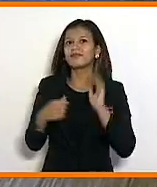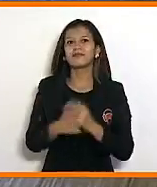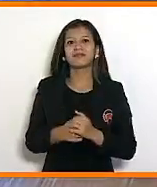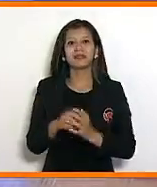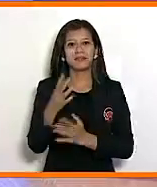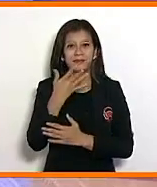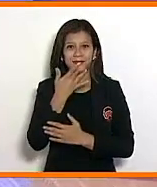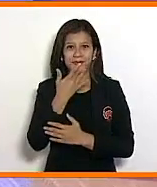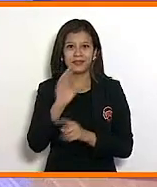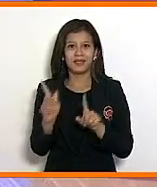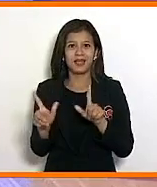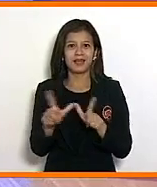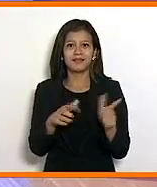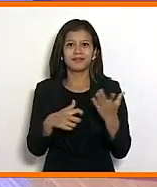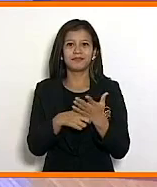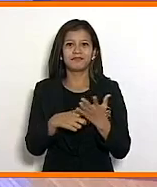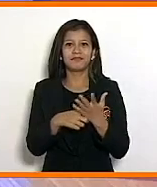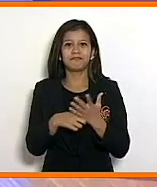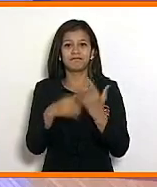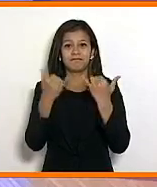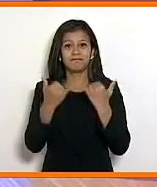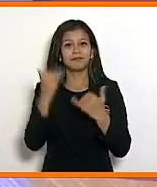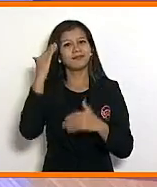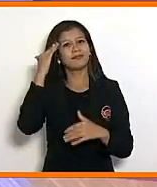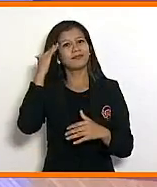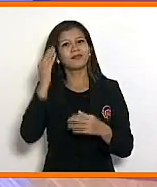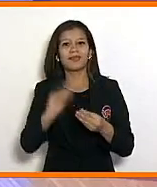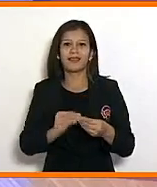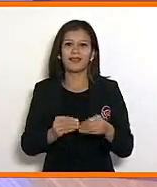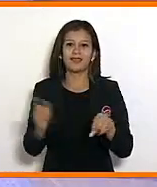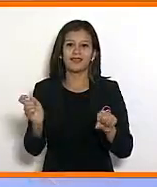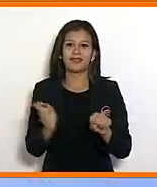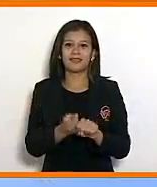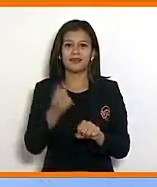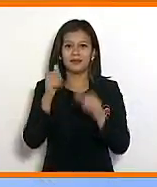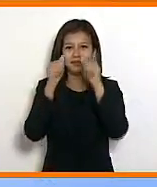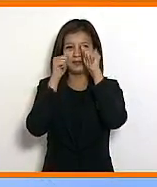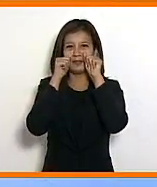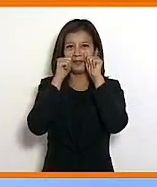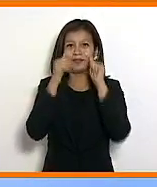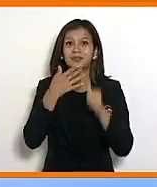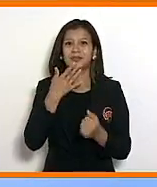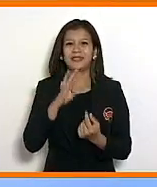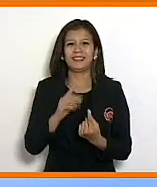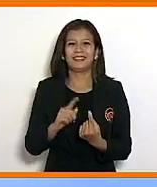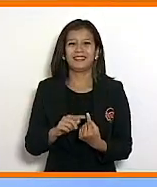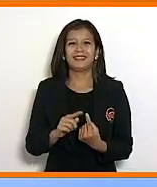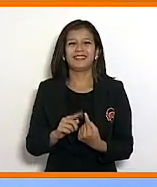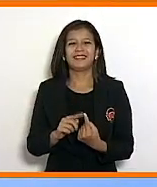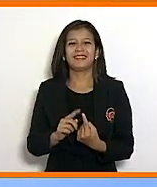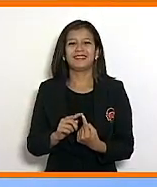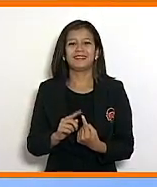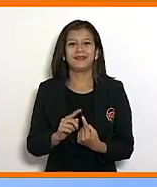Mucha suerte con tu boleto en mano. Acompáñame a conocer el primer dígito y estés atentos. Mucha suerte.